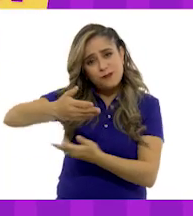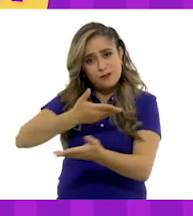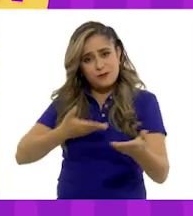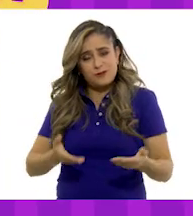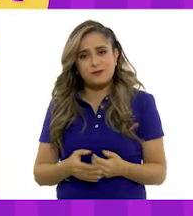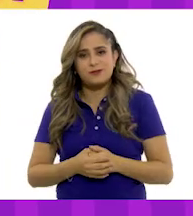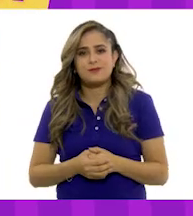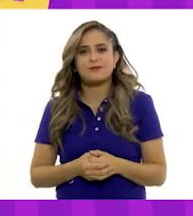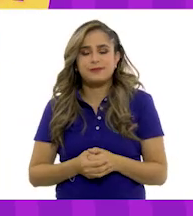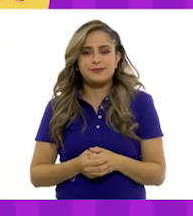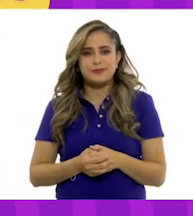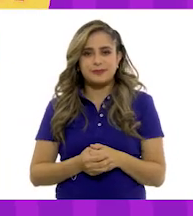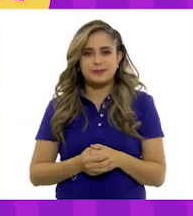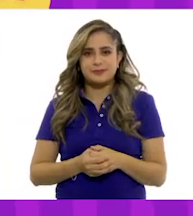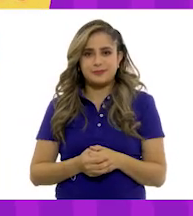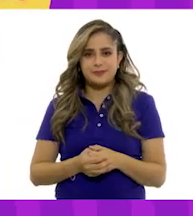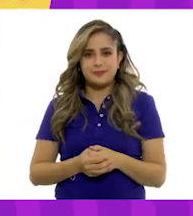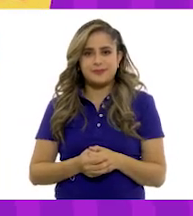unos a los otros.